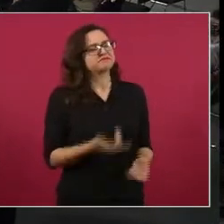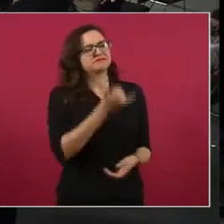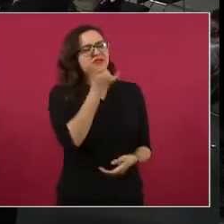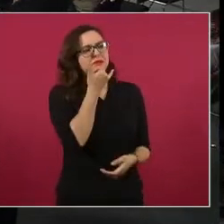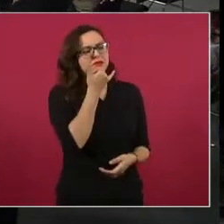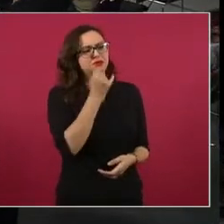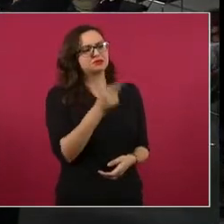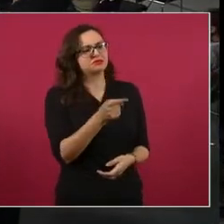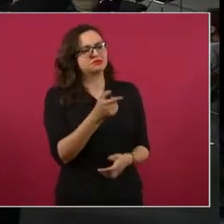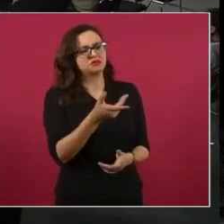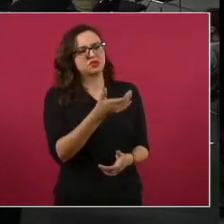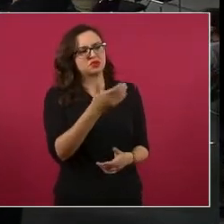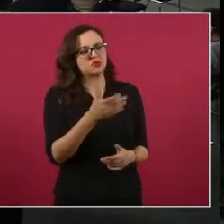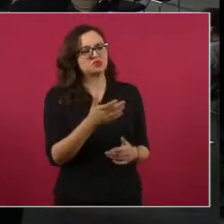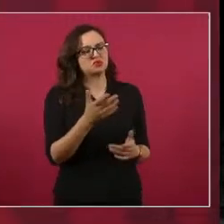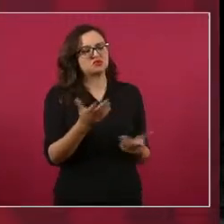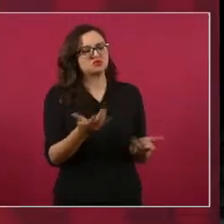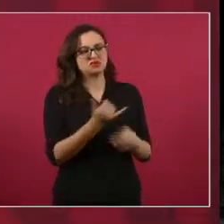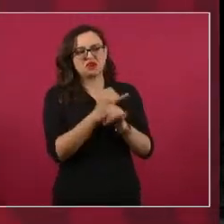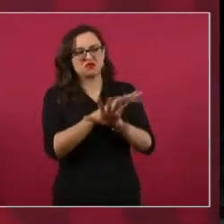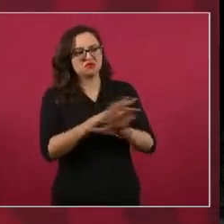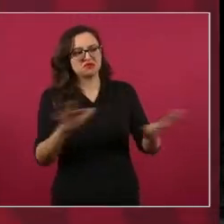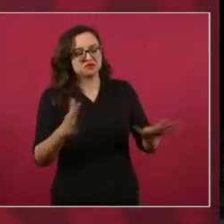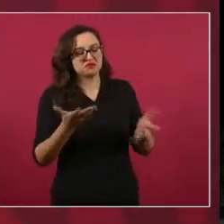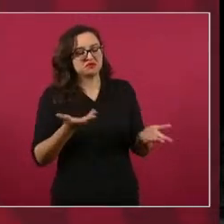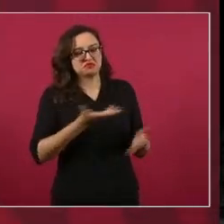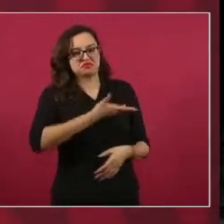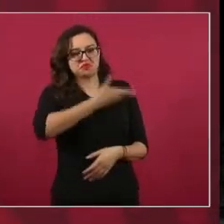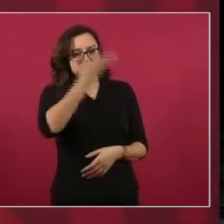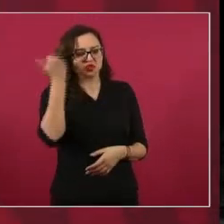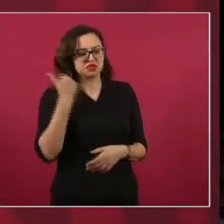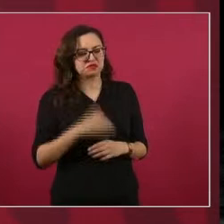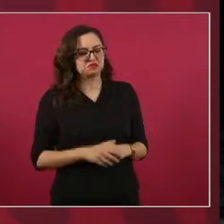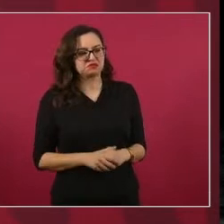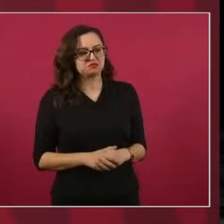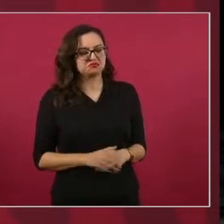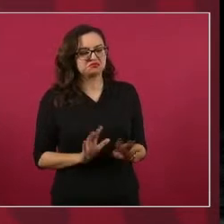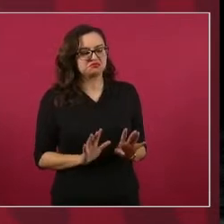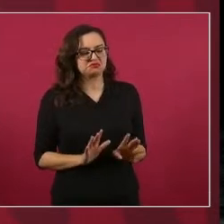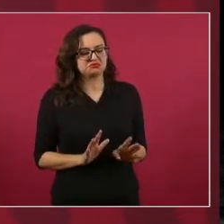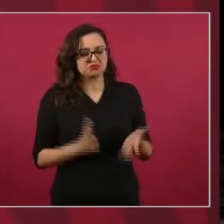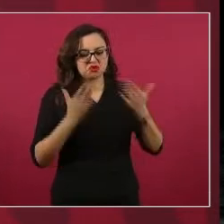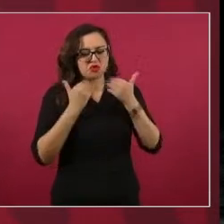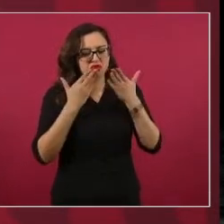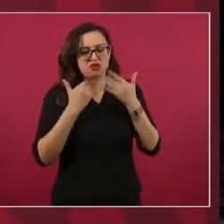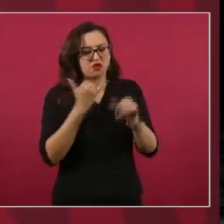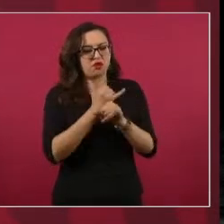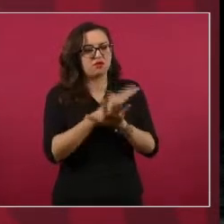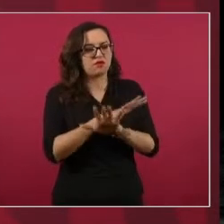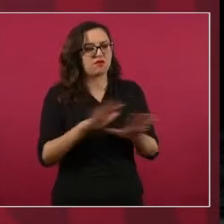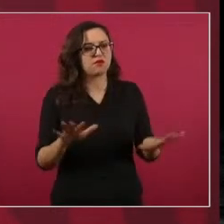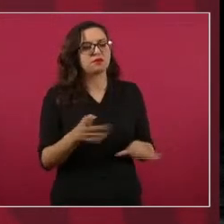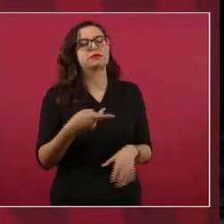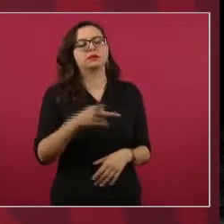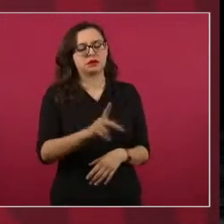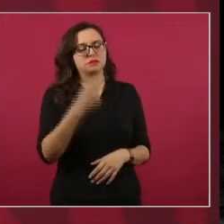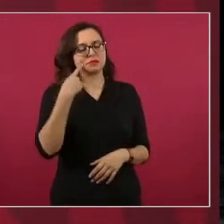precisa que sucedió durante todo el periodo neoliberal crearon